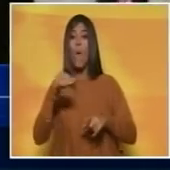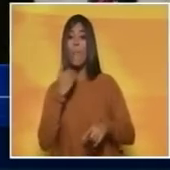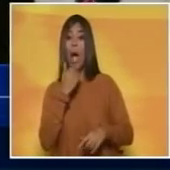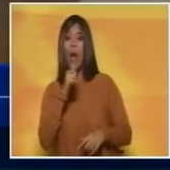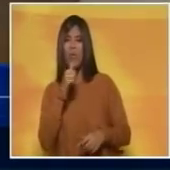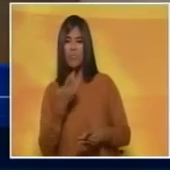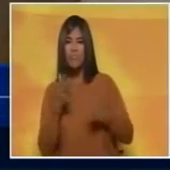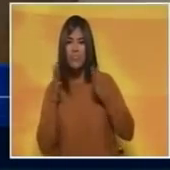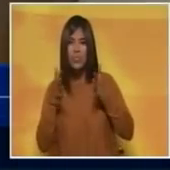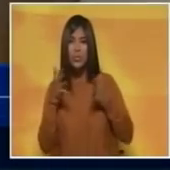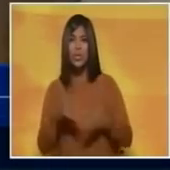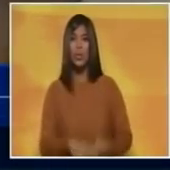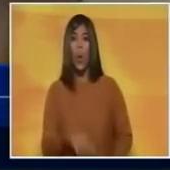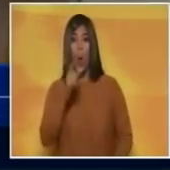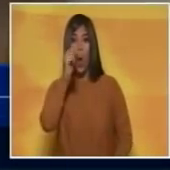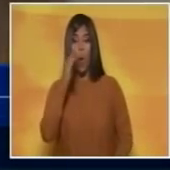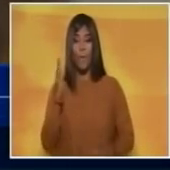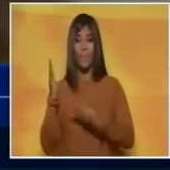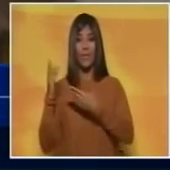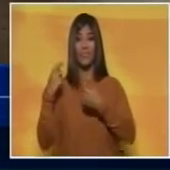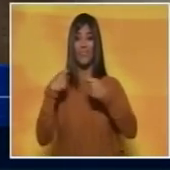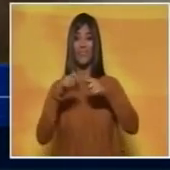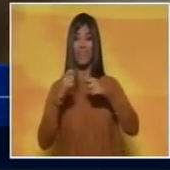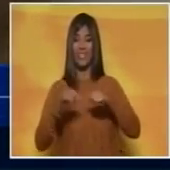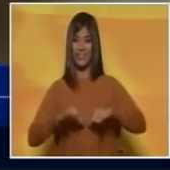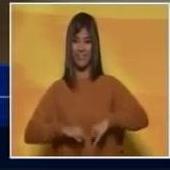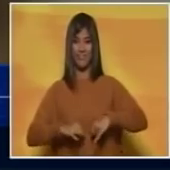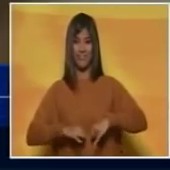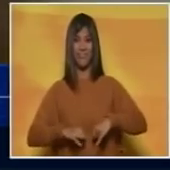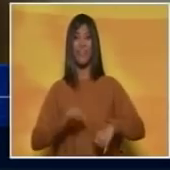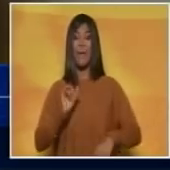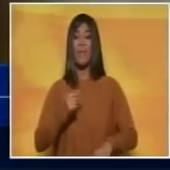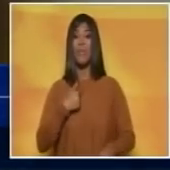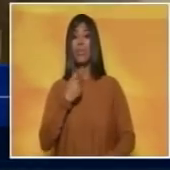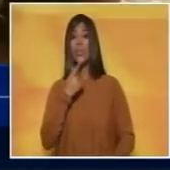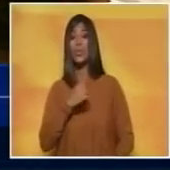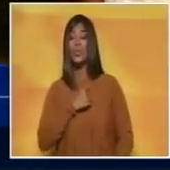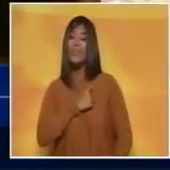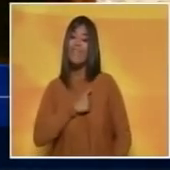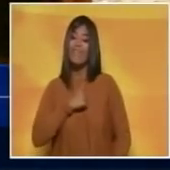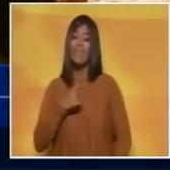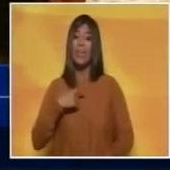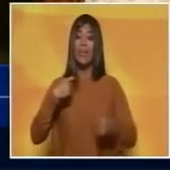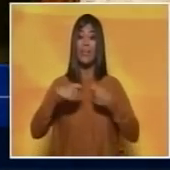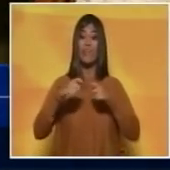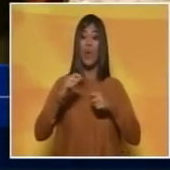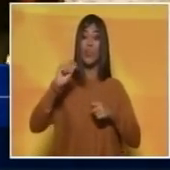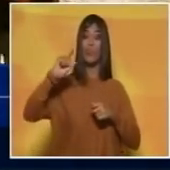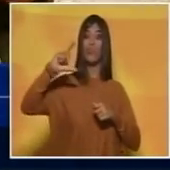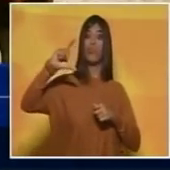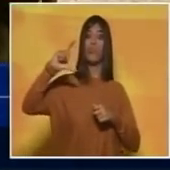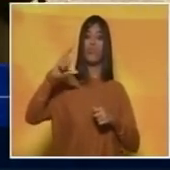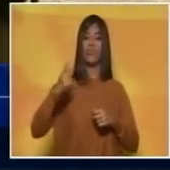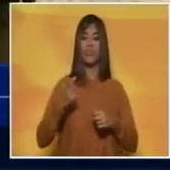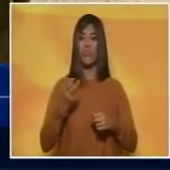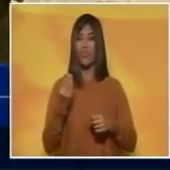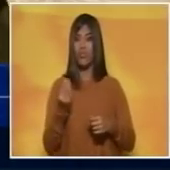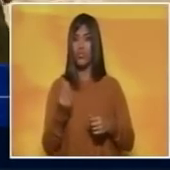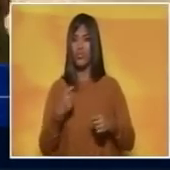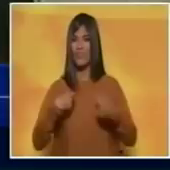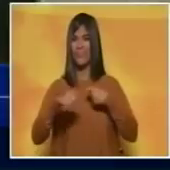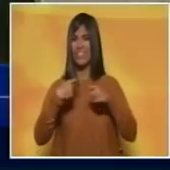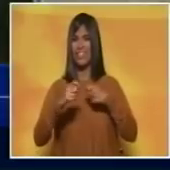bebida. Dani Oliveros, licorero, lamenta además el incremento de las ventas de estas bebidas no